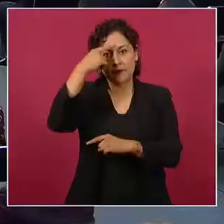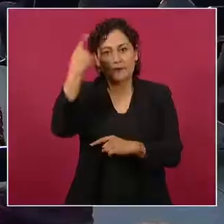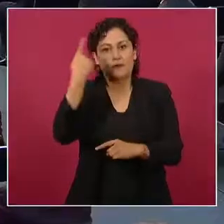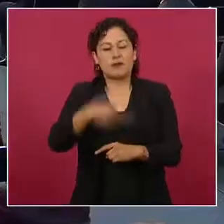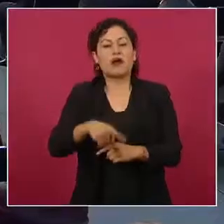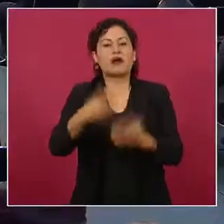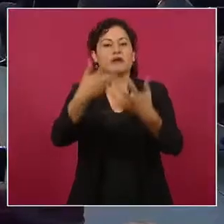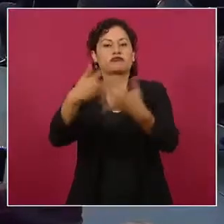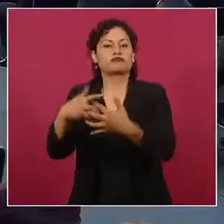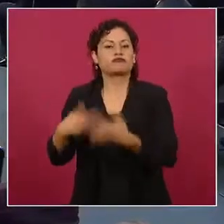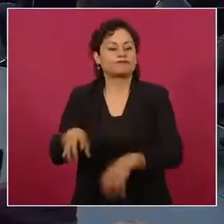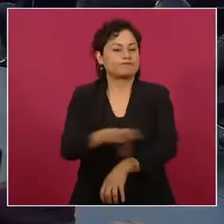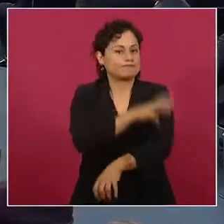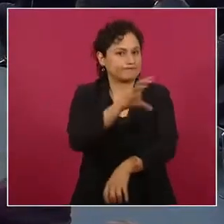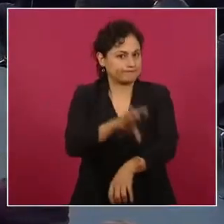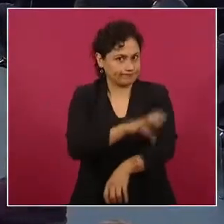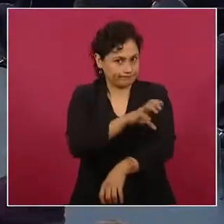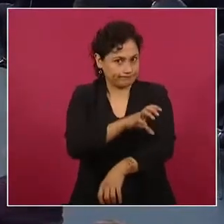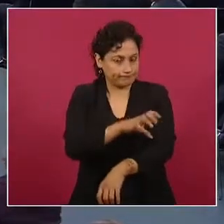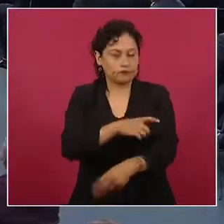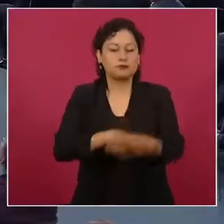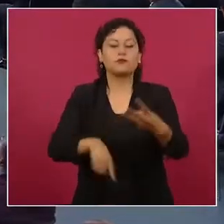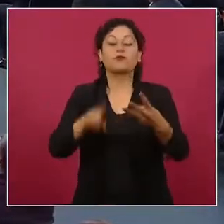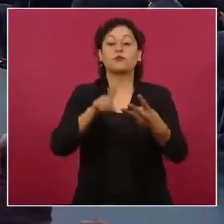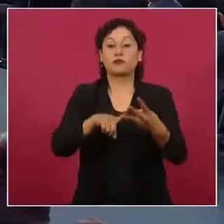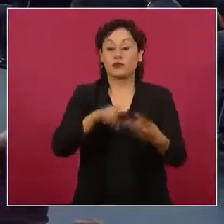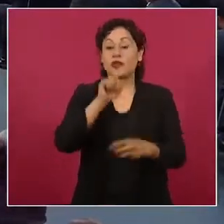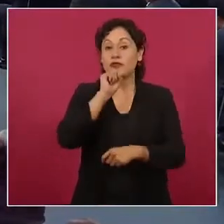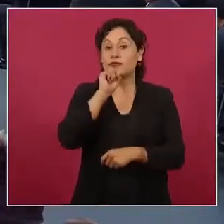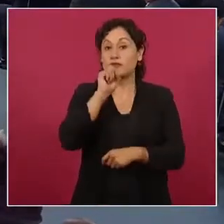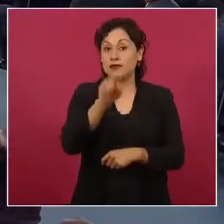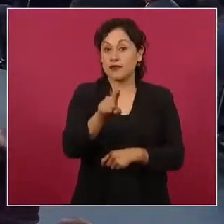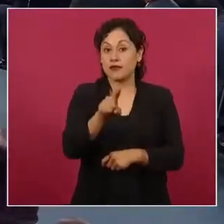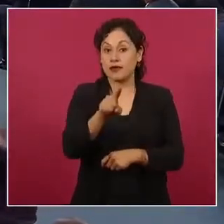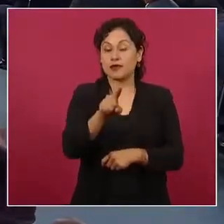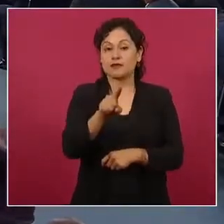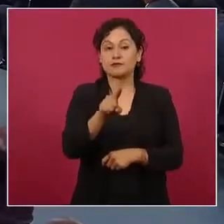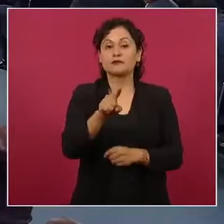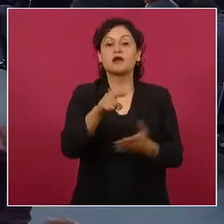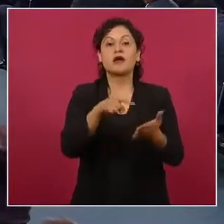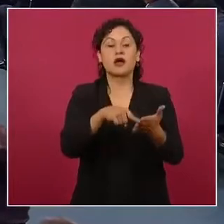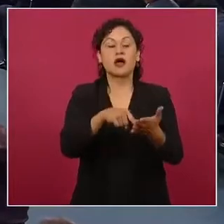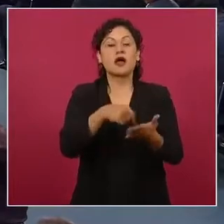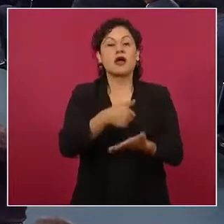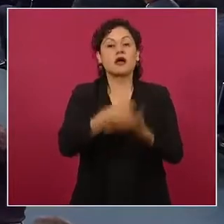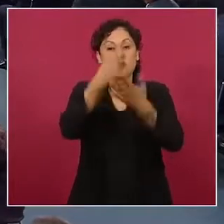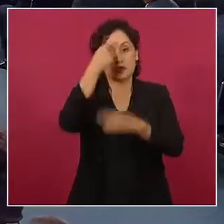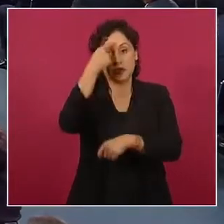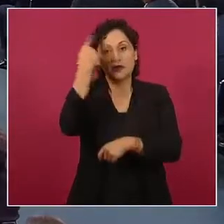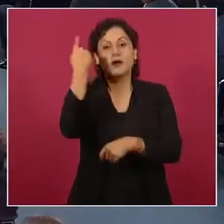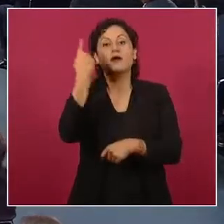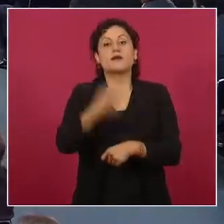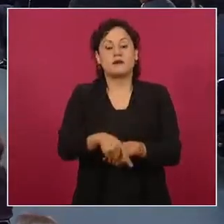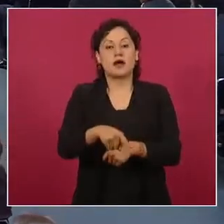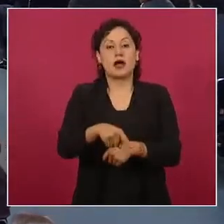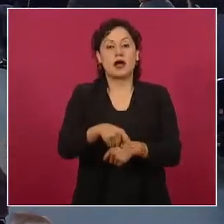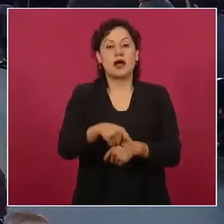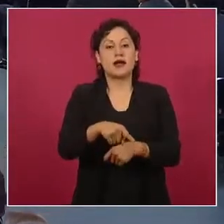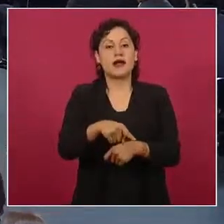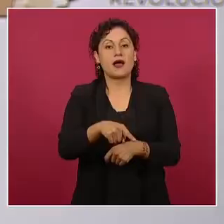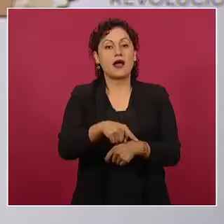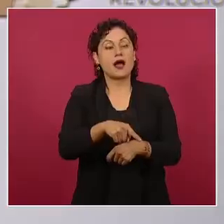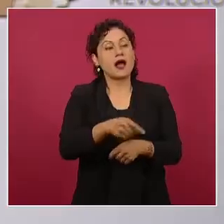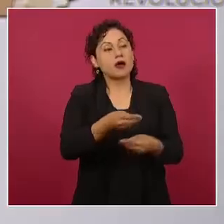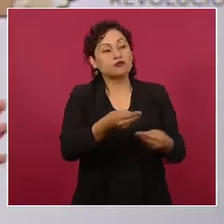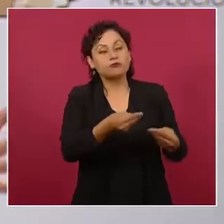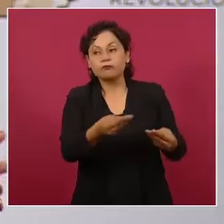México. Se logró también que no hubiera discriminación en el despacho y que el